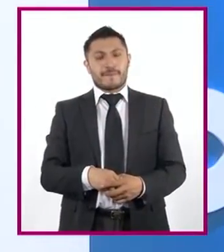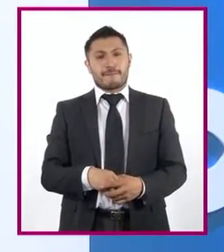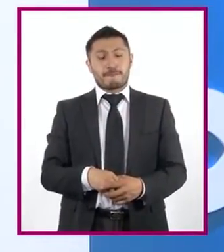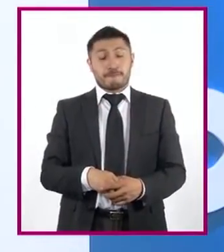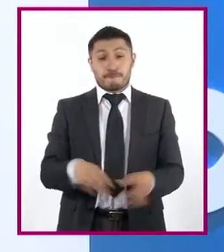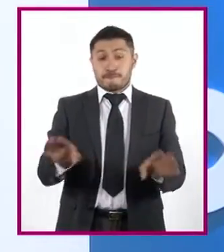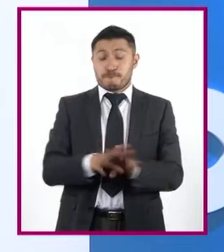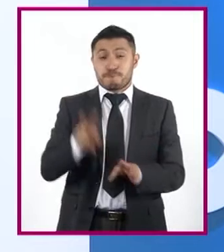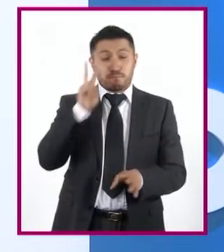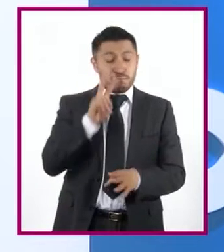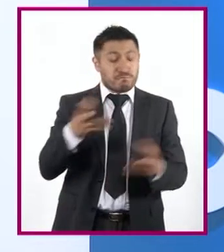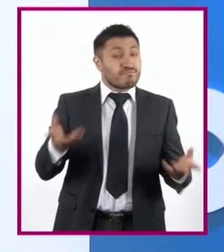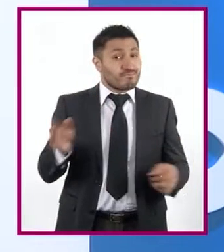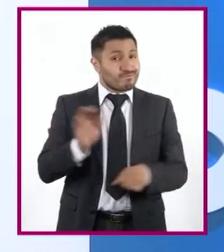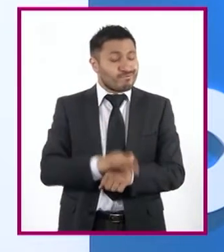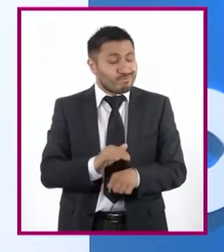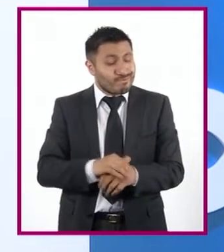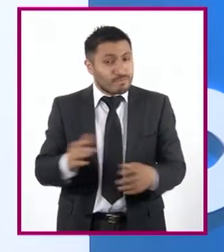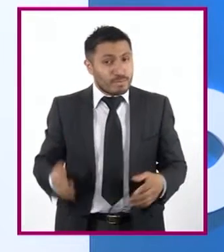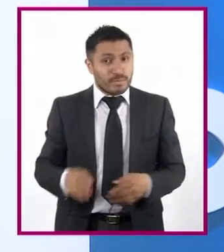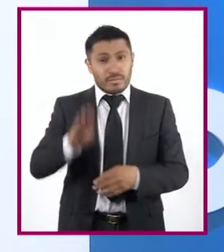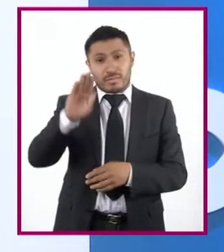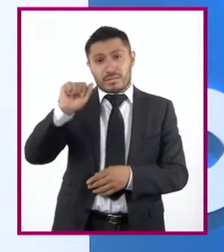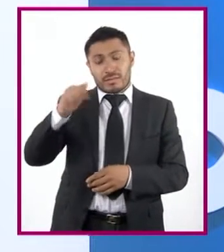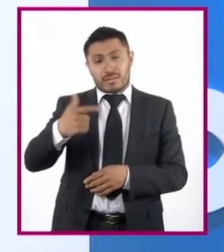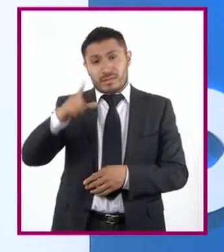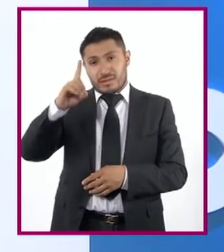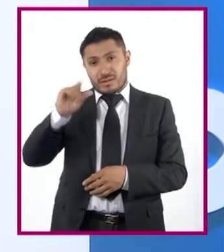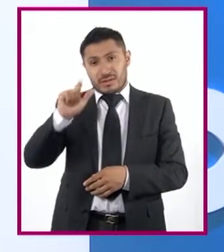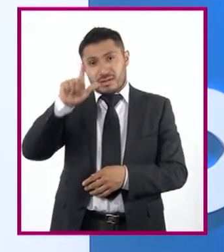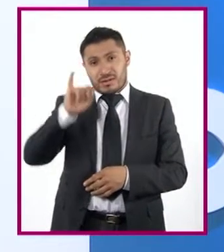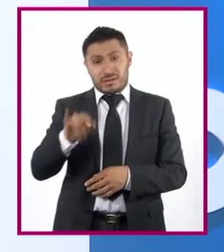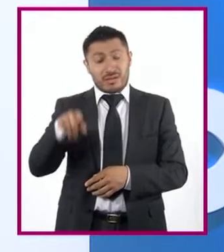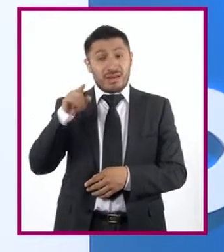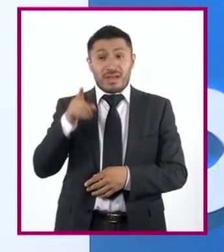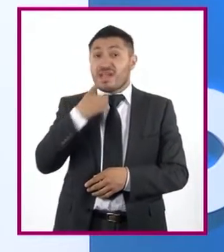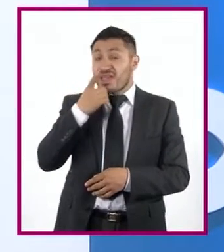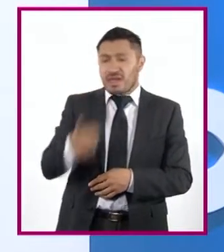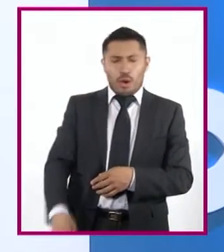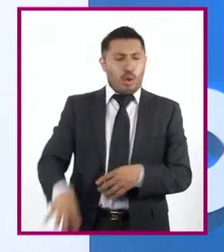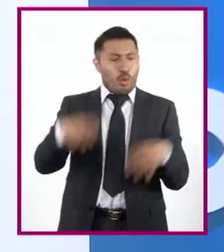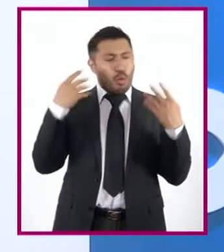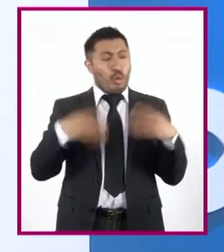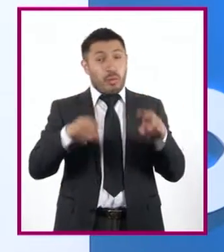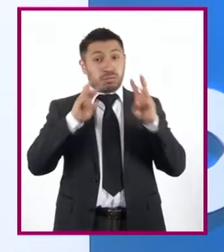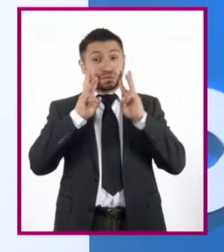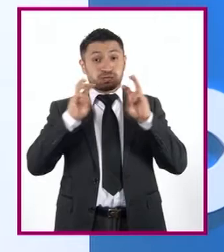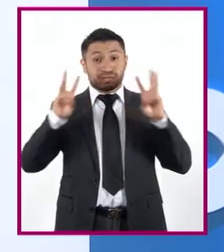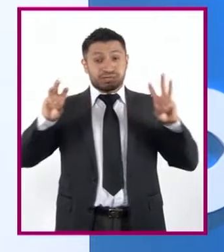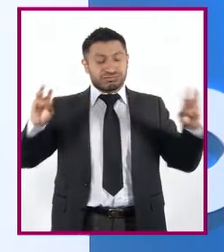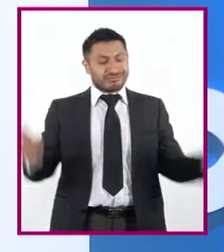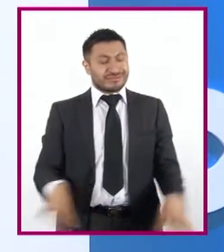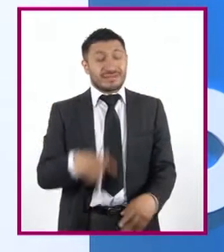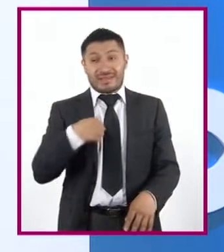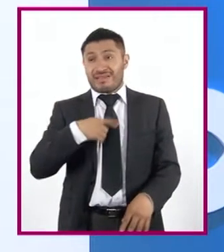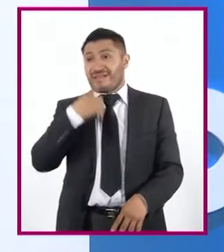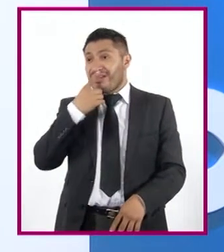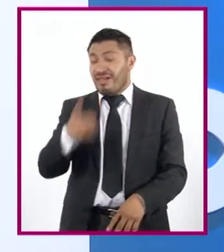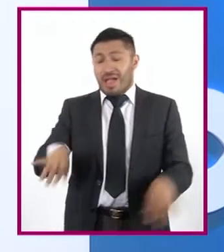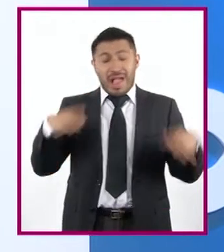¿Qué le parece, amigo? Bagdalí, que era su interlocutor, dijo: ¡qué maravilla!, exclamé